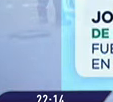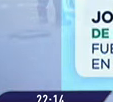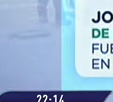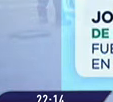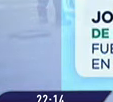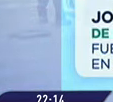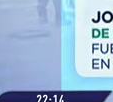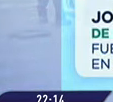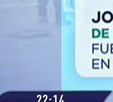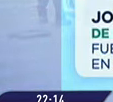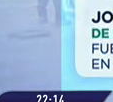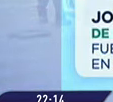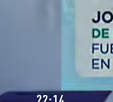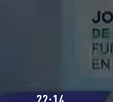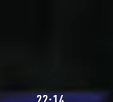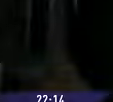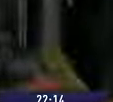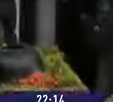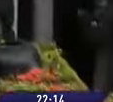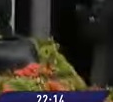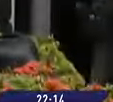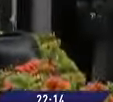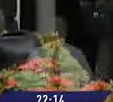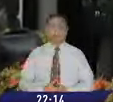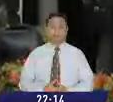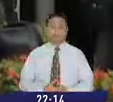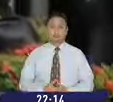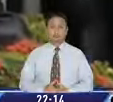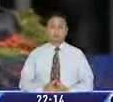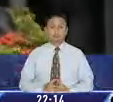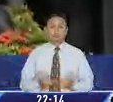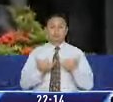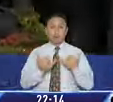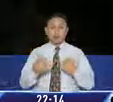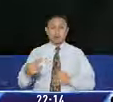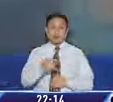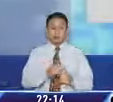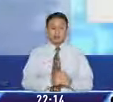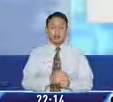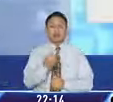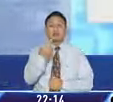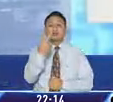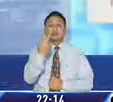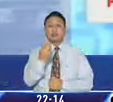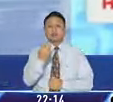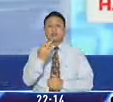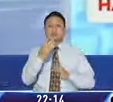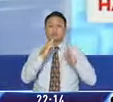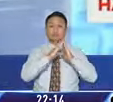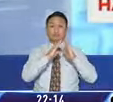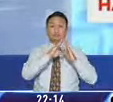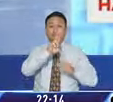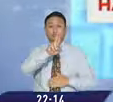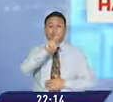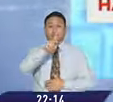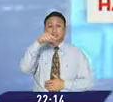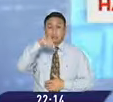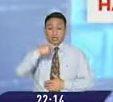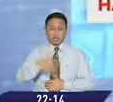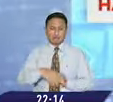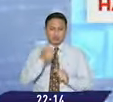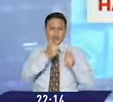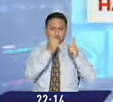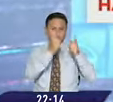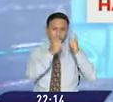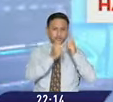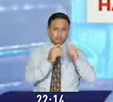proyectil en el muslo izquierdo. Con Stam suman 12 las unidades policiales que han sufrido